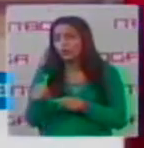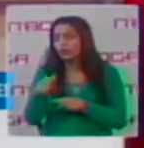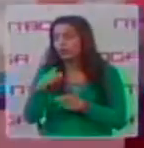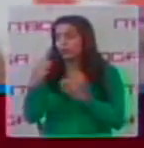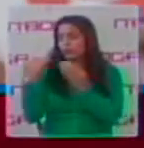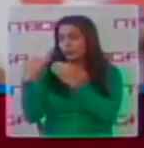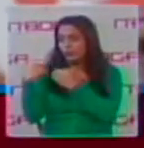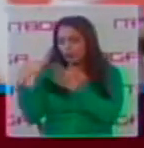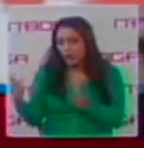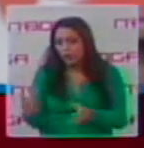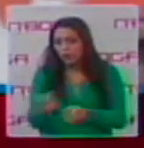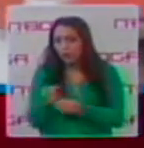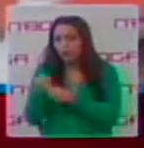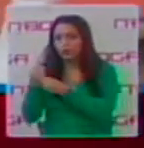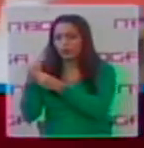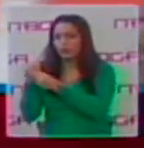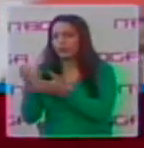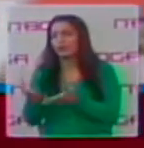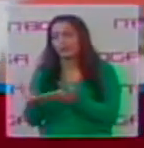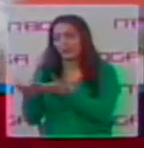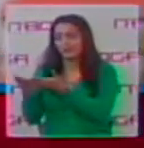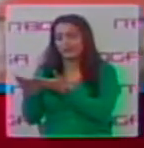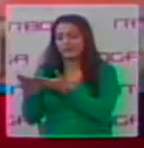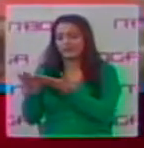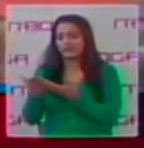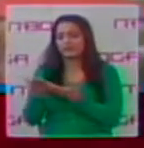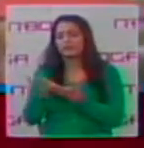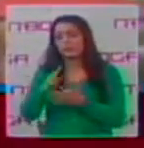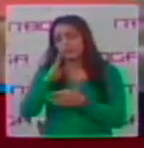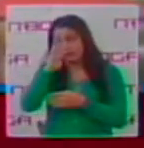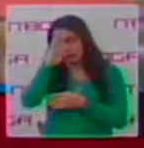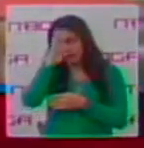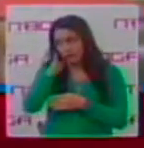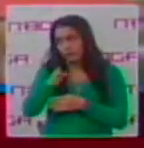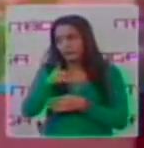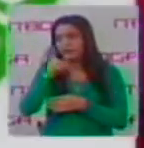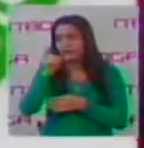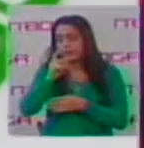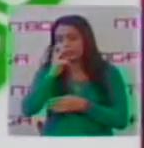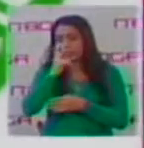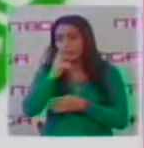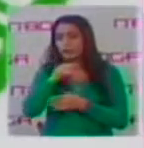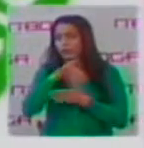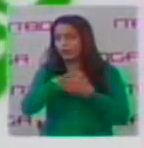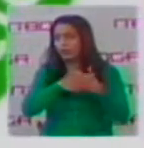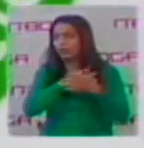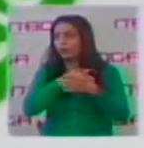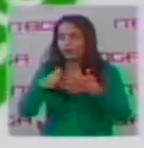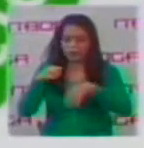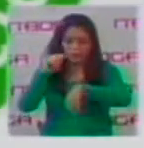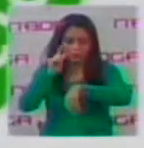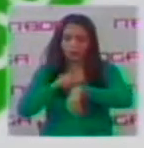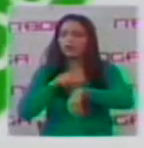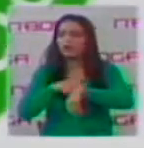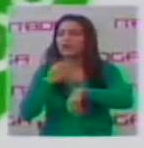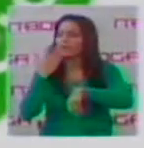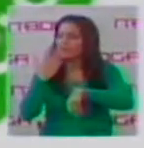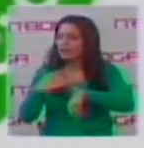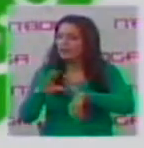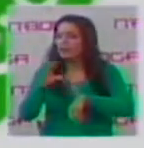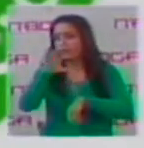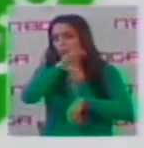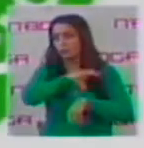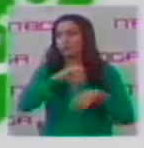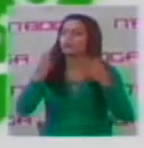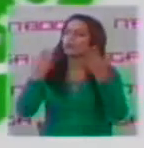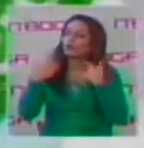proceder. Entonces, para eso, siempre y cuando respetando los horarios y frecuencias de recolección que han sido ya dispuestos por el municipio de